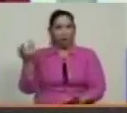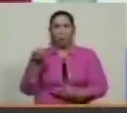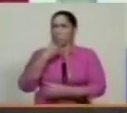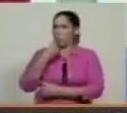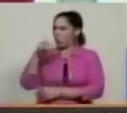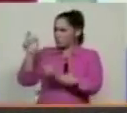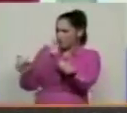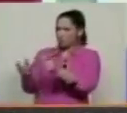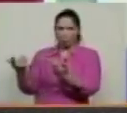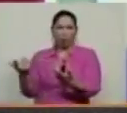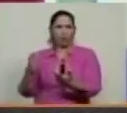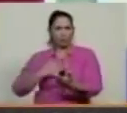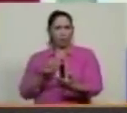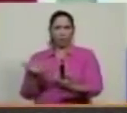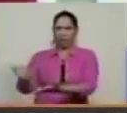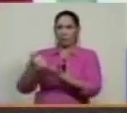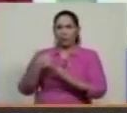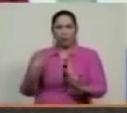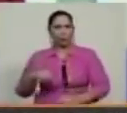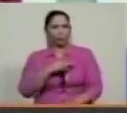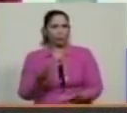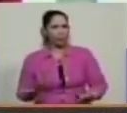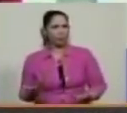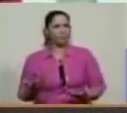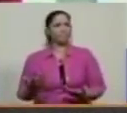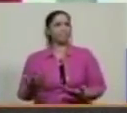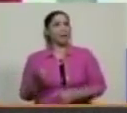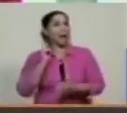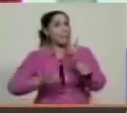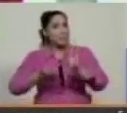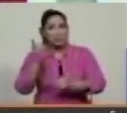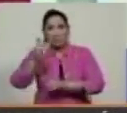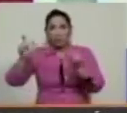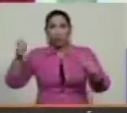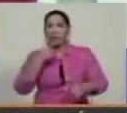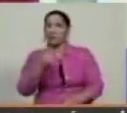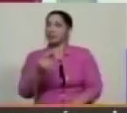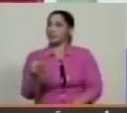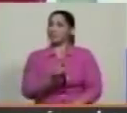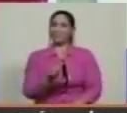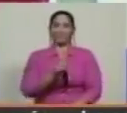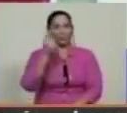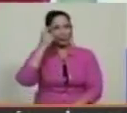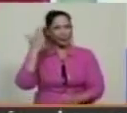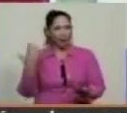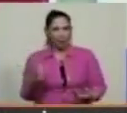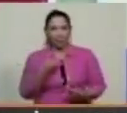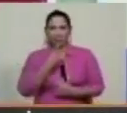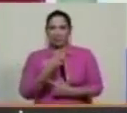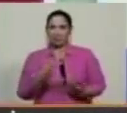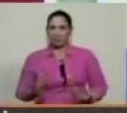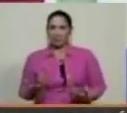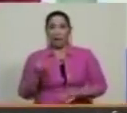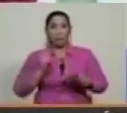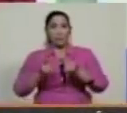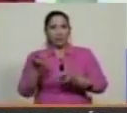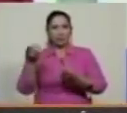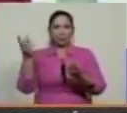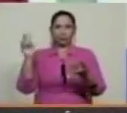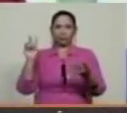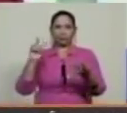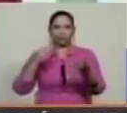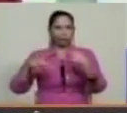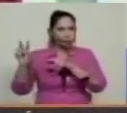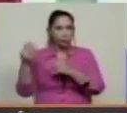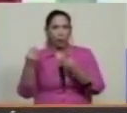Lo que no debe ser. ¿Por qué? ¿Por qué? Porque comienza a desvirtuarse, a